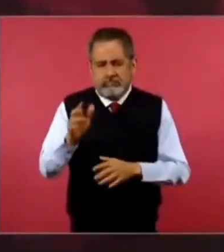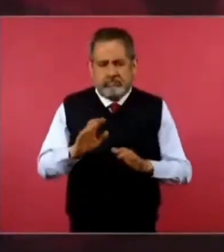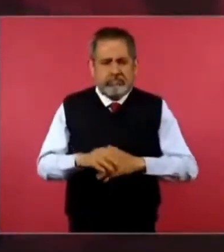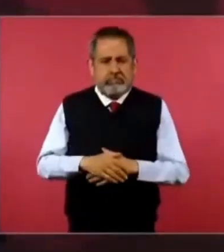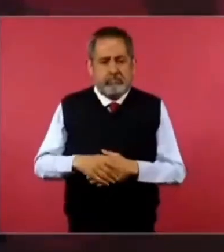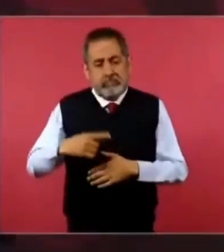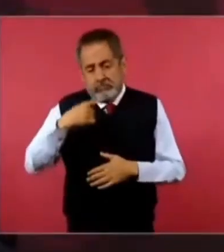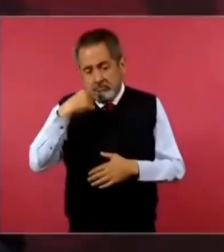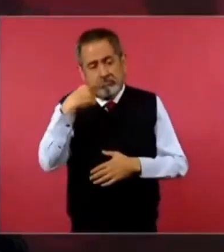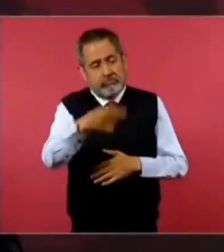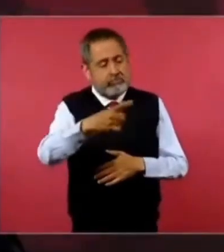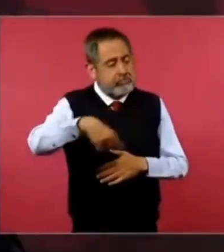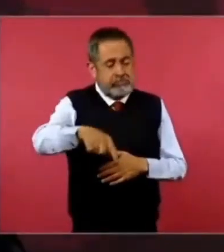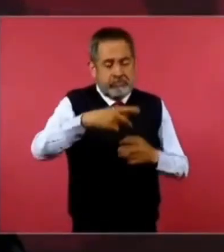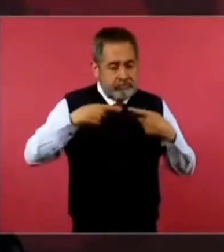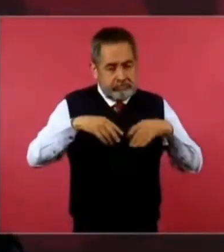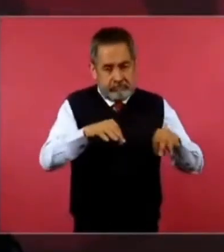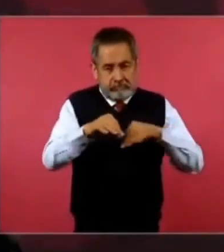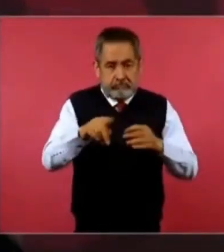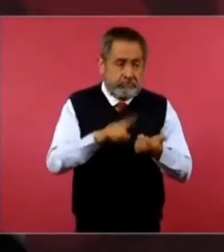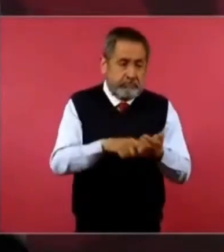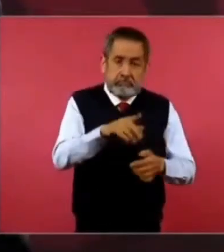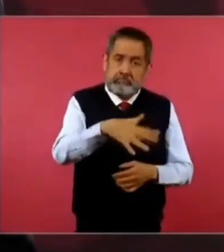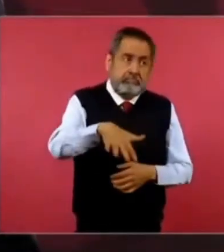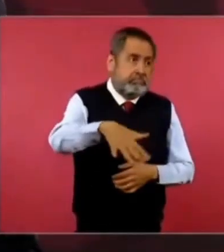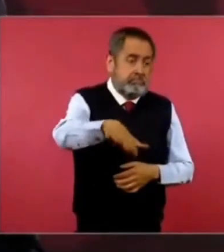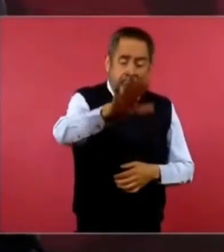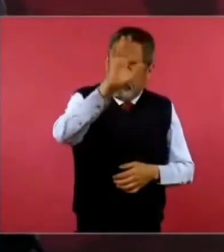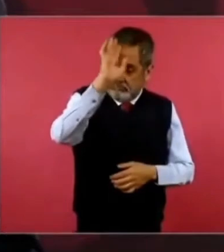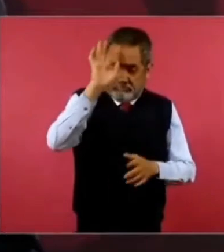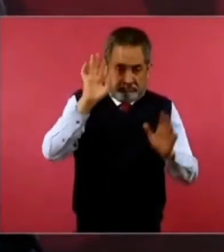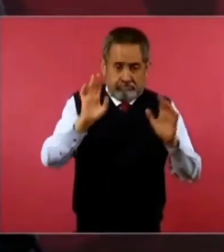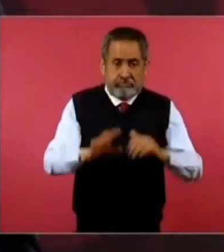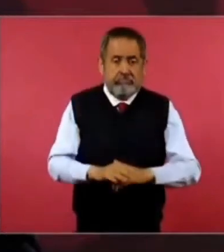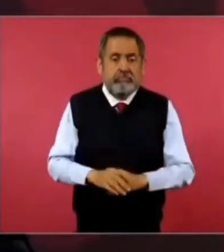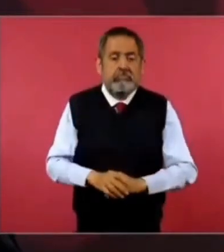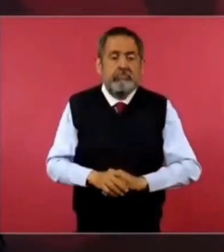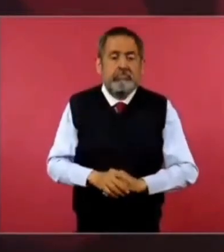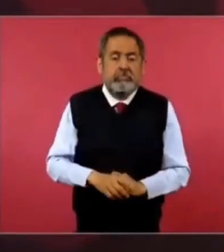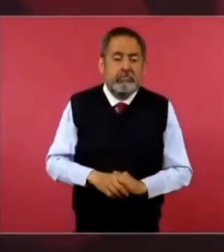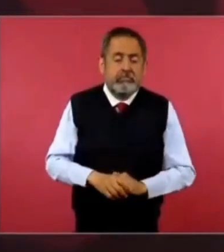Dile a los trabajadores que busquen